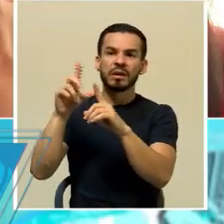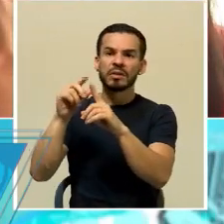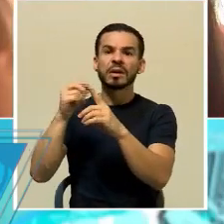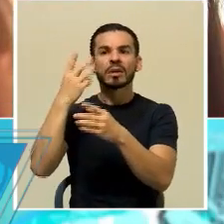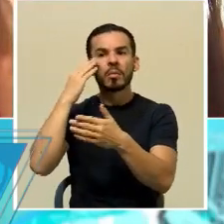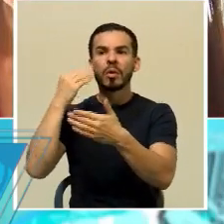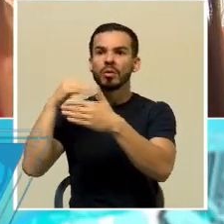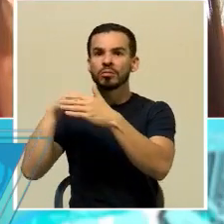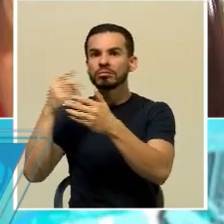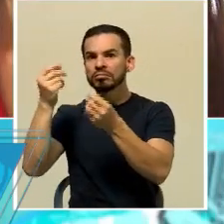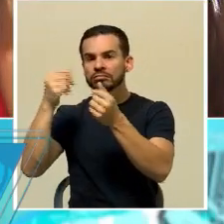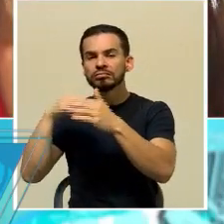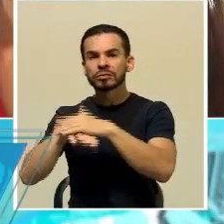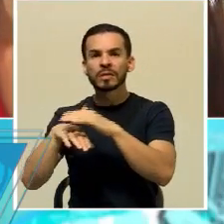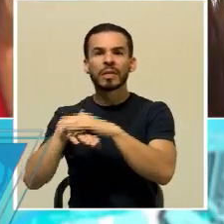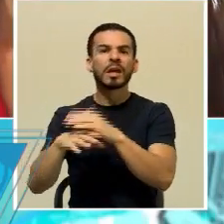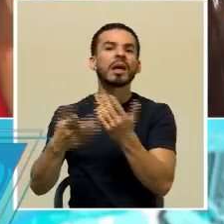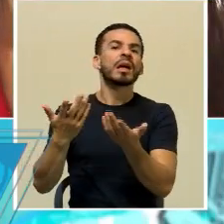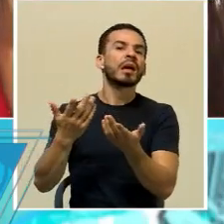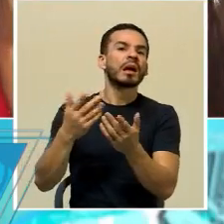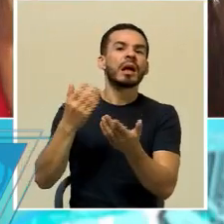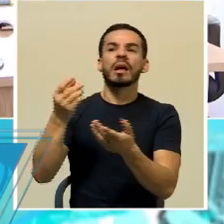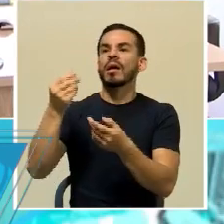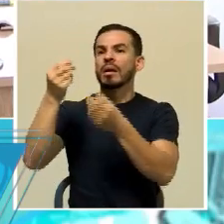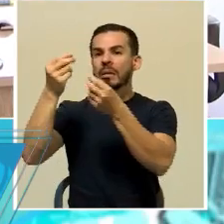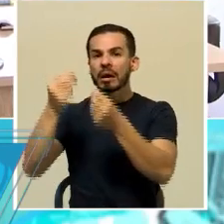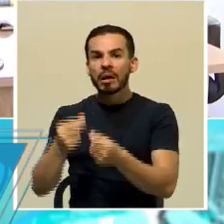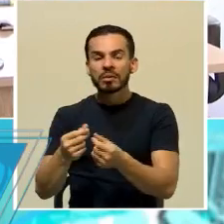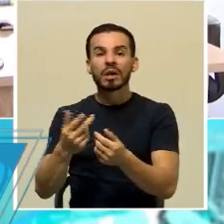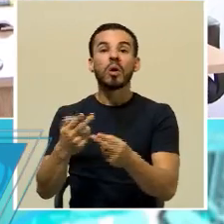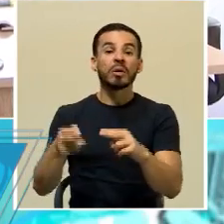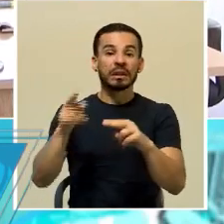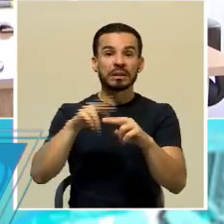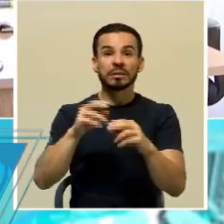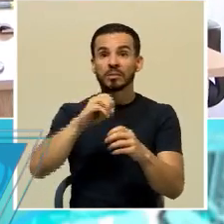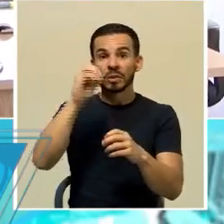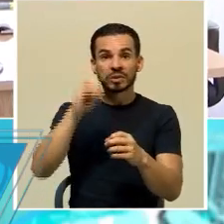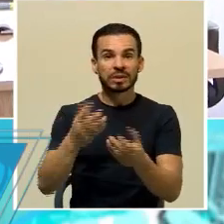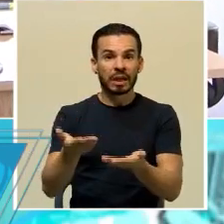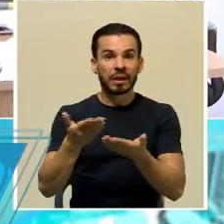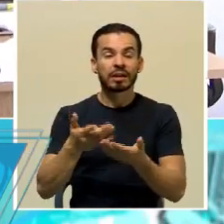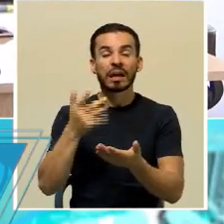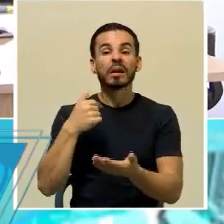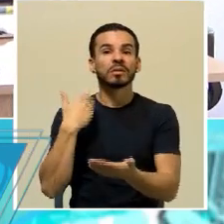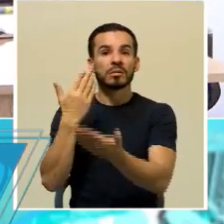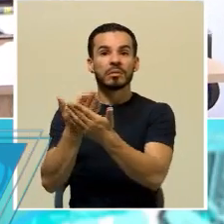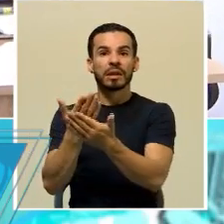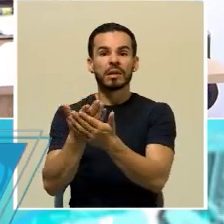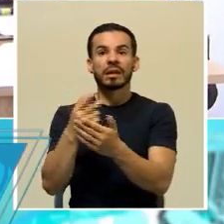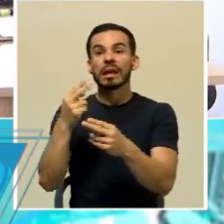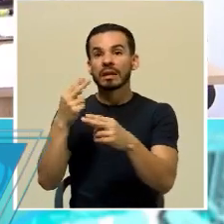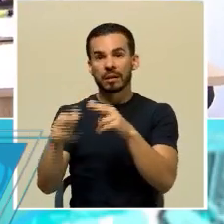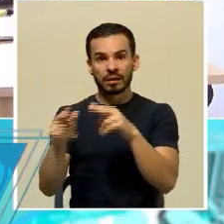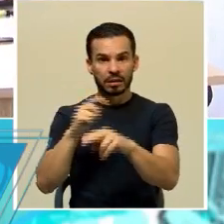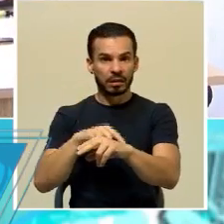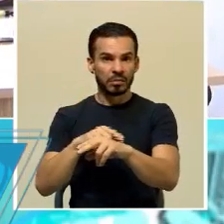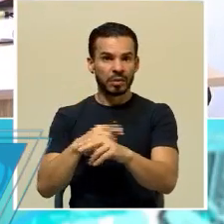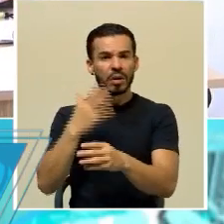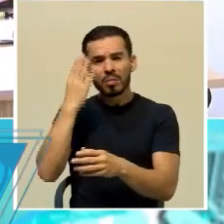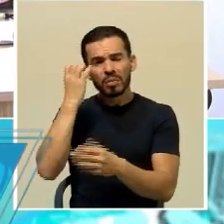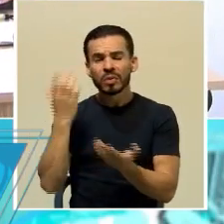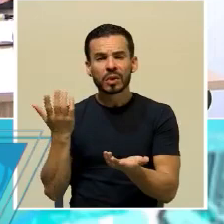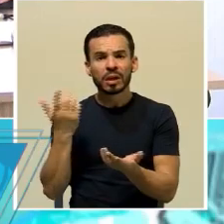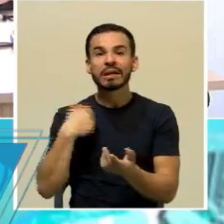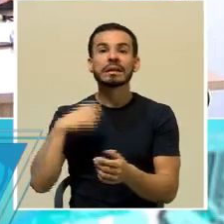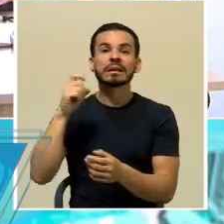por inversiones, ¿verdad? Y hablamos entonces de rentas de capital o intereses, y esto se plantearía de manera temporal. ¿Por qué